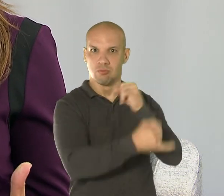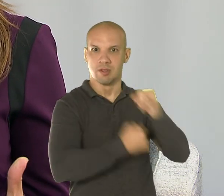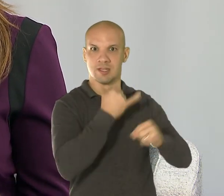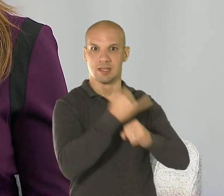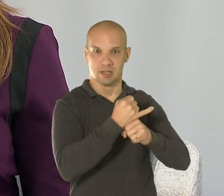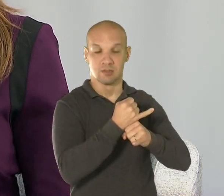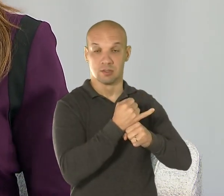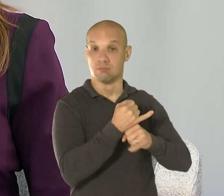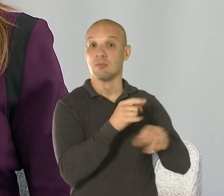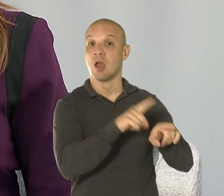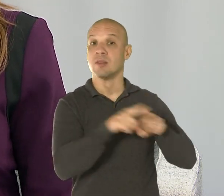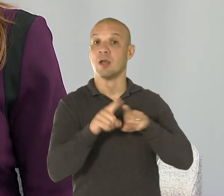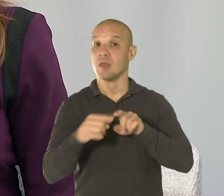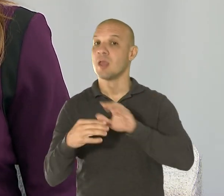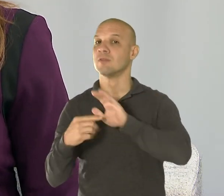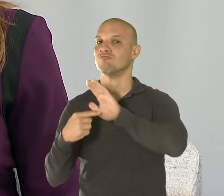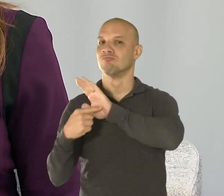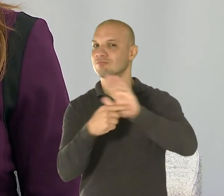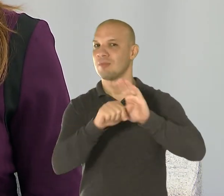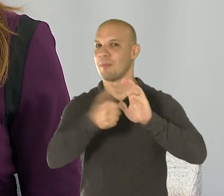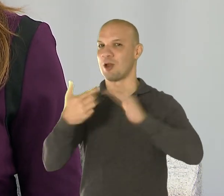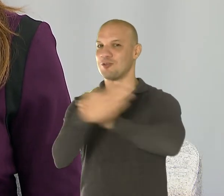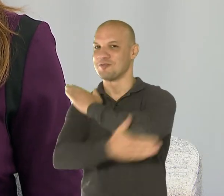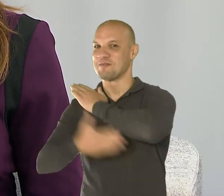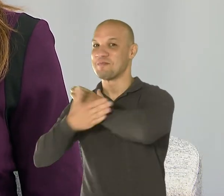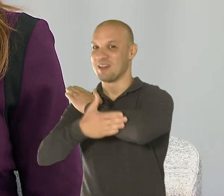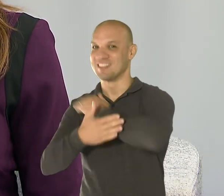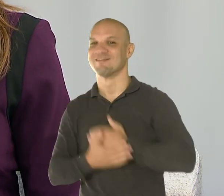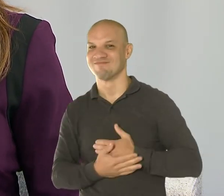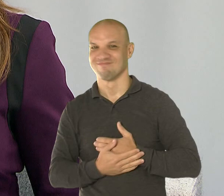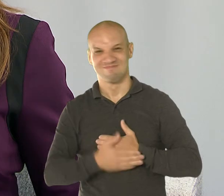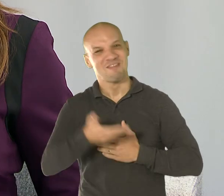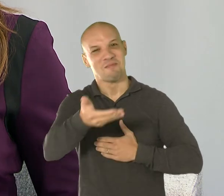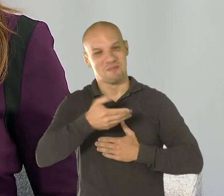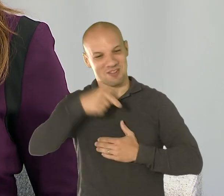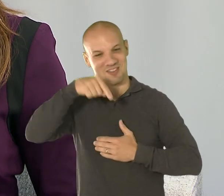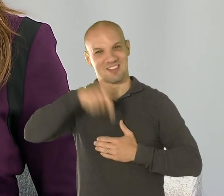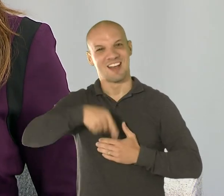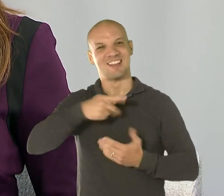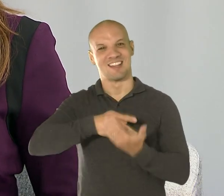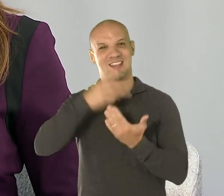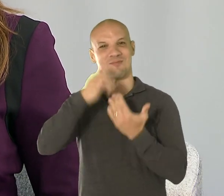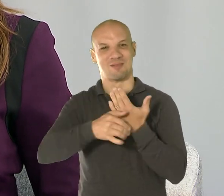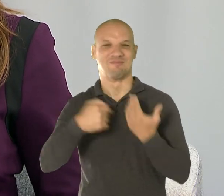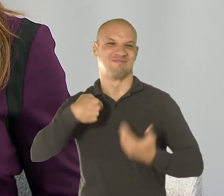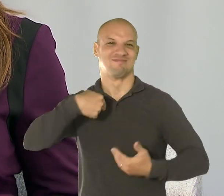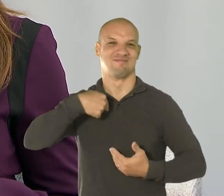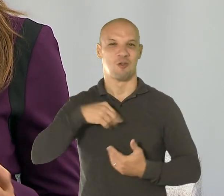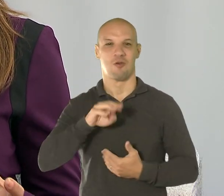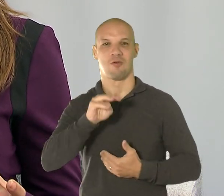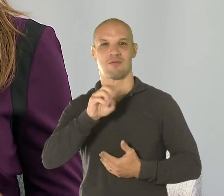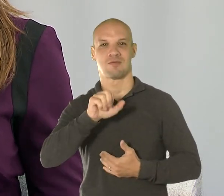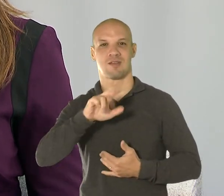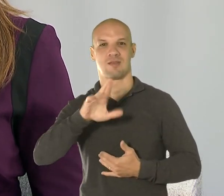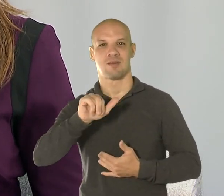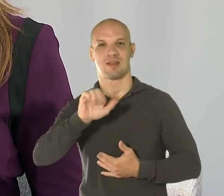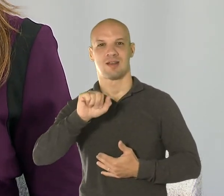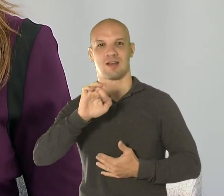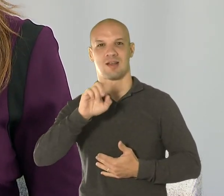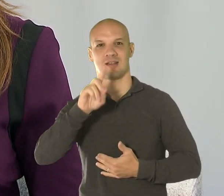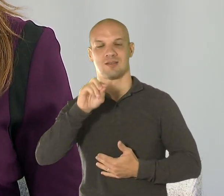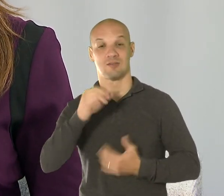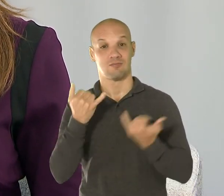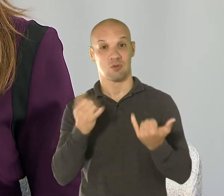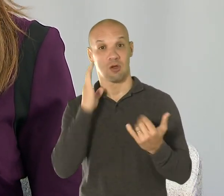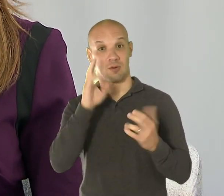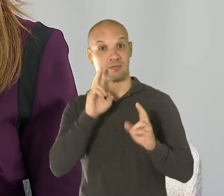modelo además para otros países. Bienvenidos a esta edición de Noti6 Especial. Les saluda Mayra Acevedo y hoy vamos a